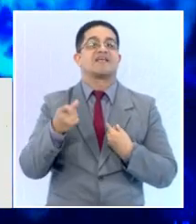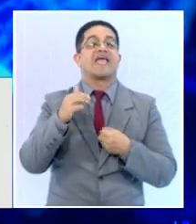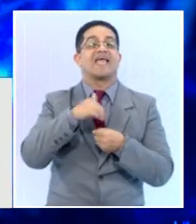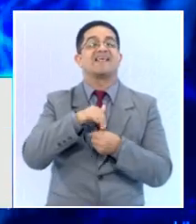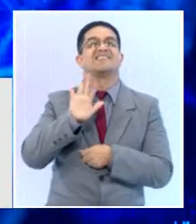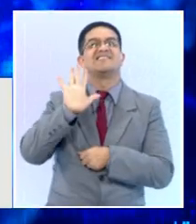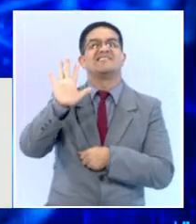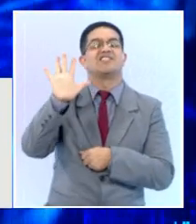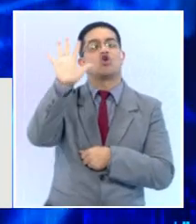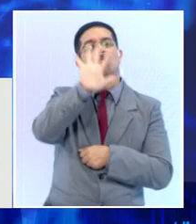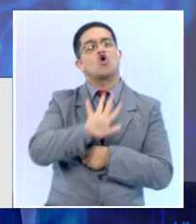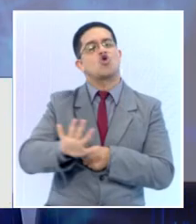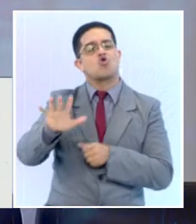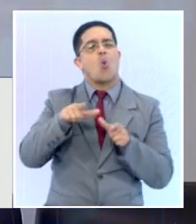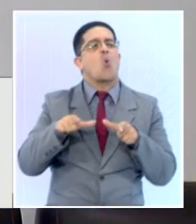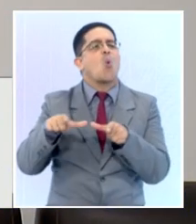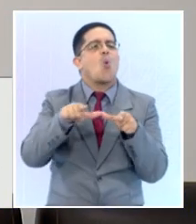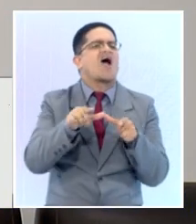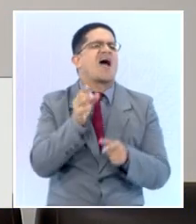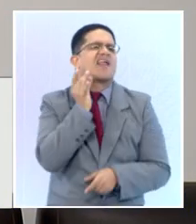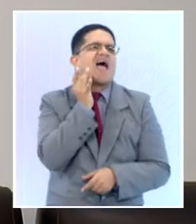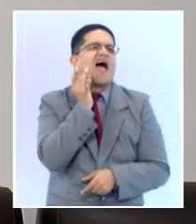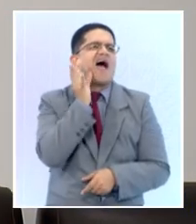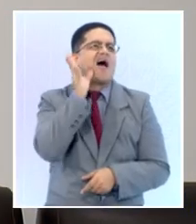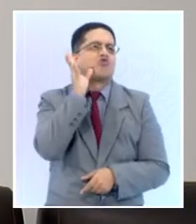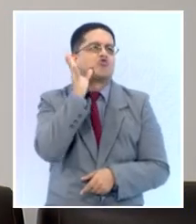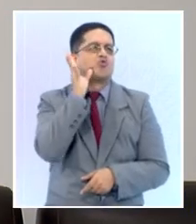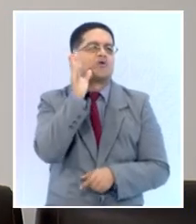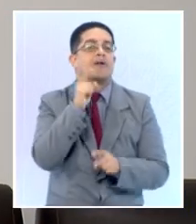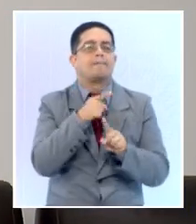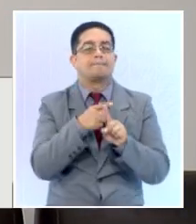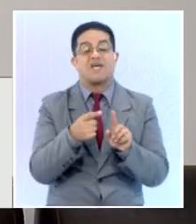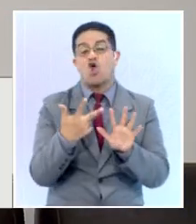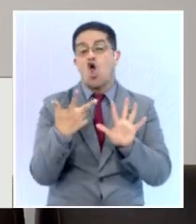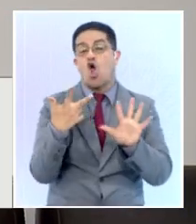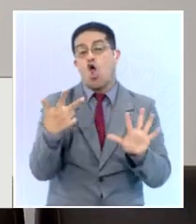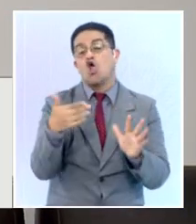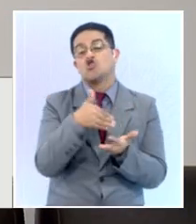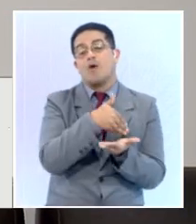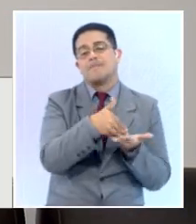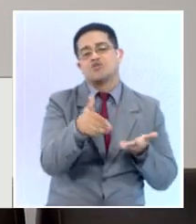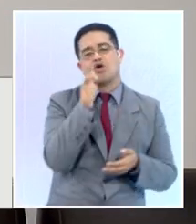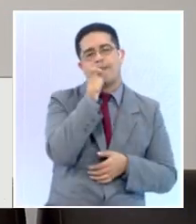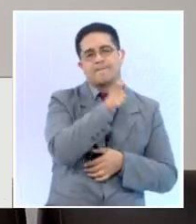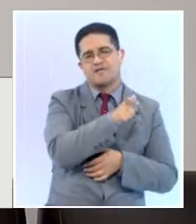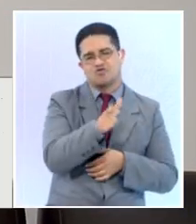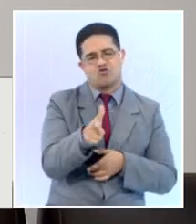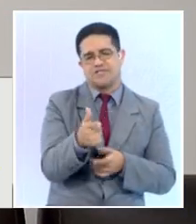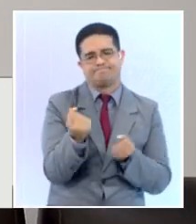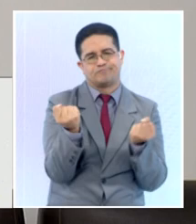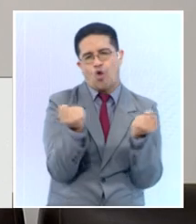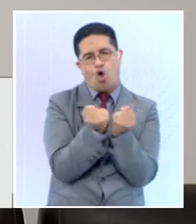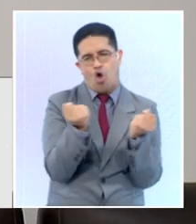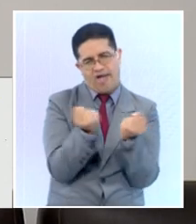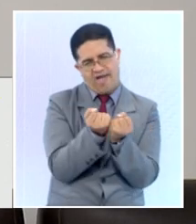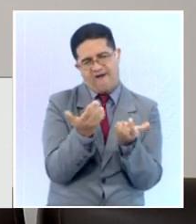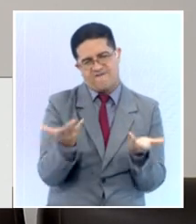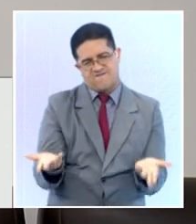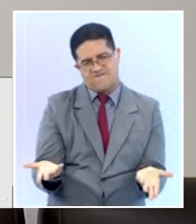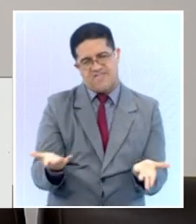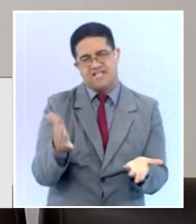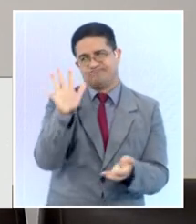cinco zonas azules del mundo pero los 8 billones de pobladores del planeta no cabemos en las cinco zonas